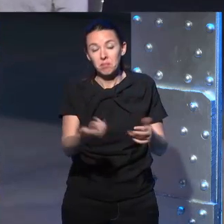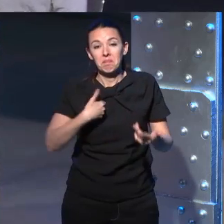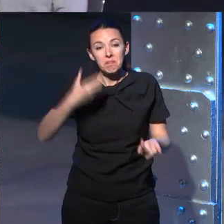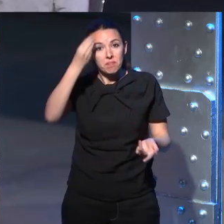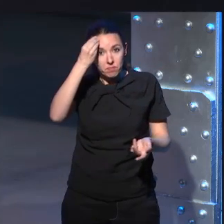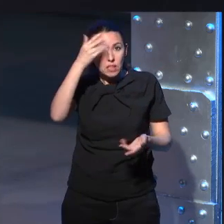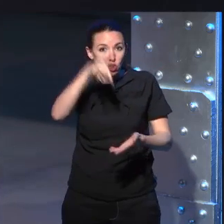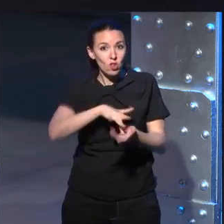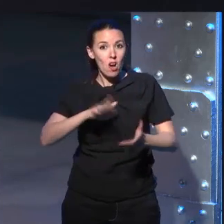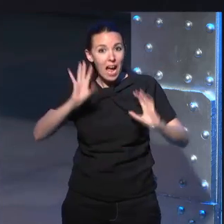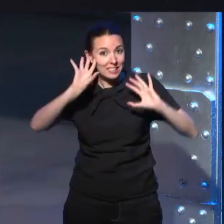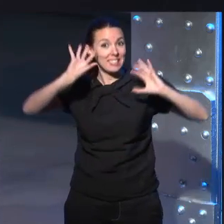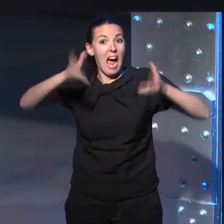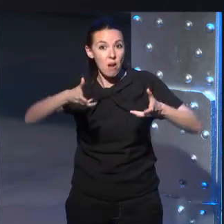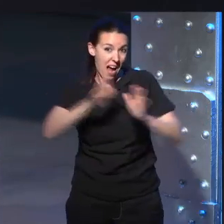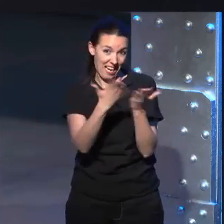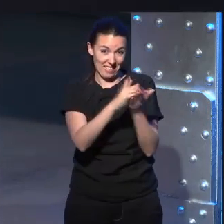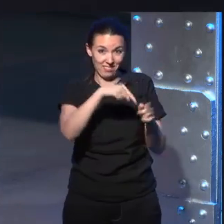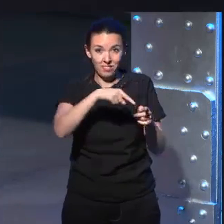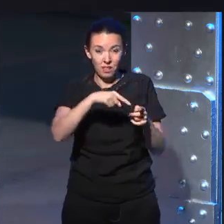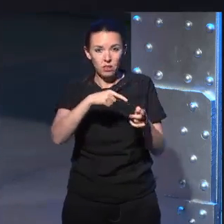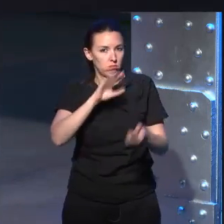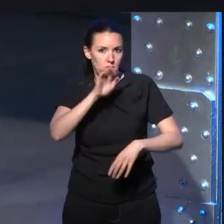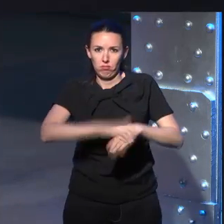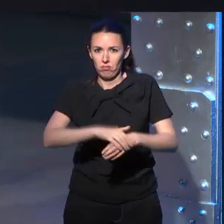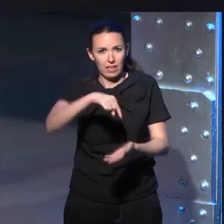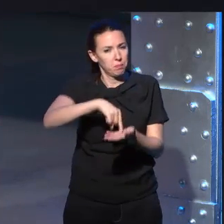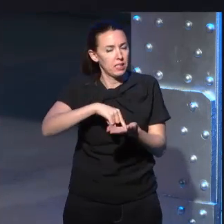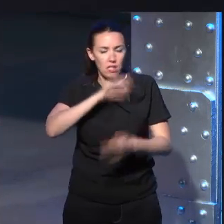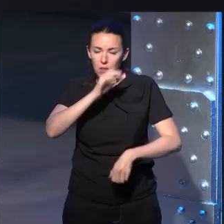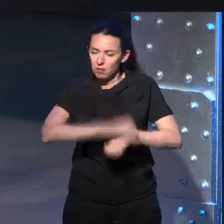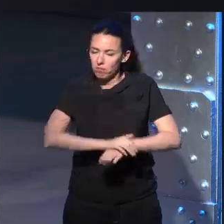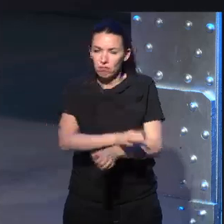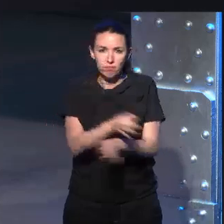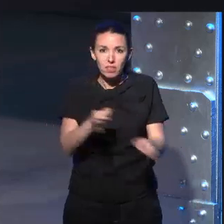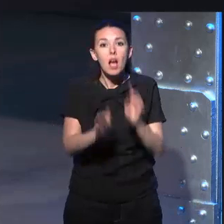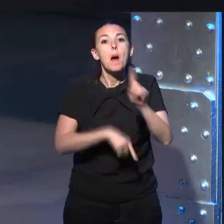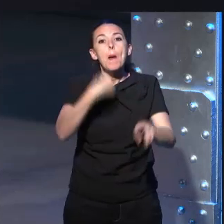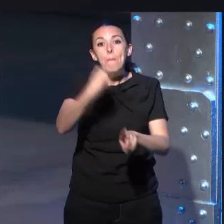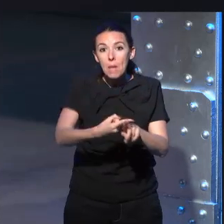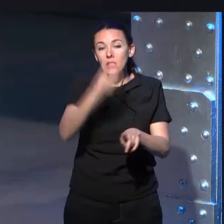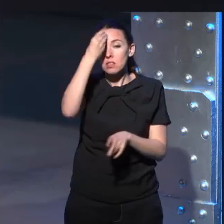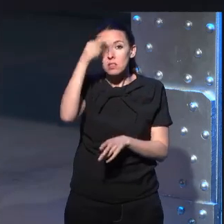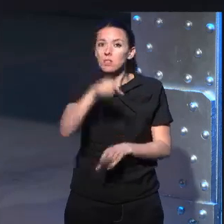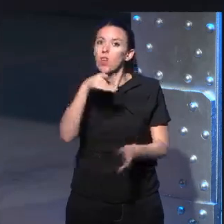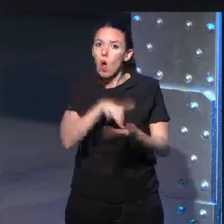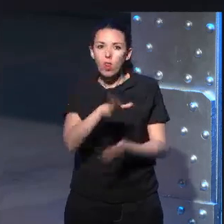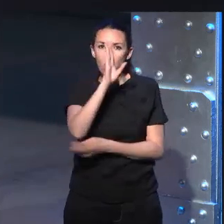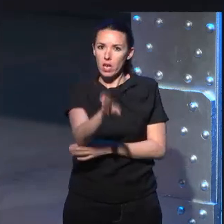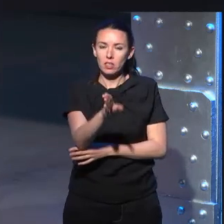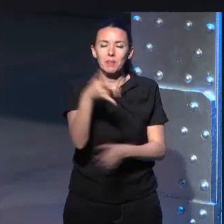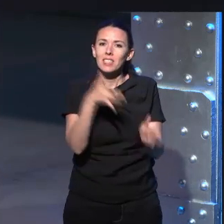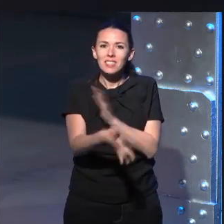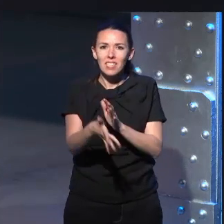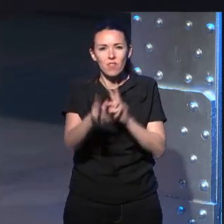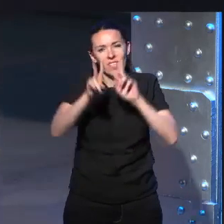yo creo que El salvaje cumple con creces esta exigencia, esta expectativa, y además creo que es directamente un